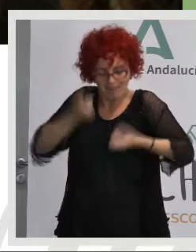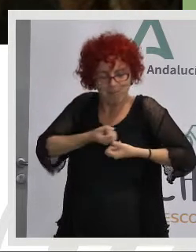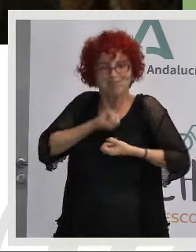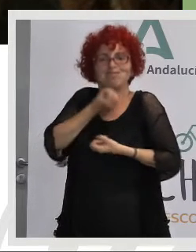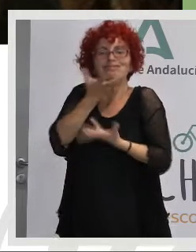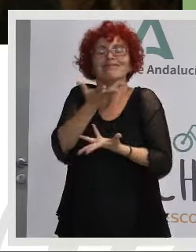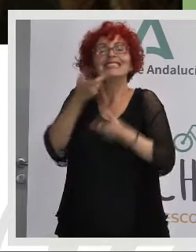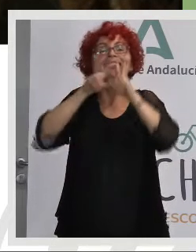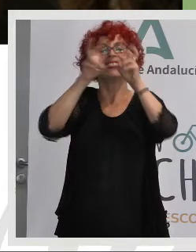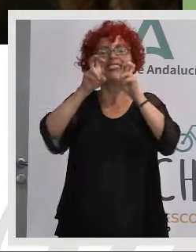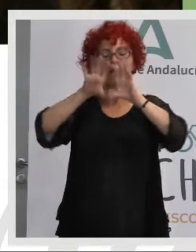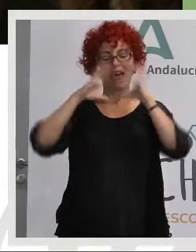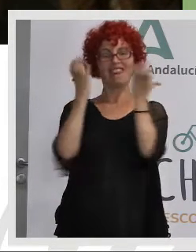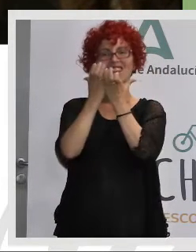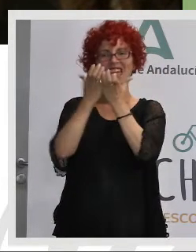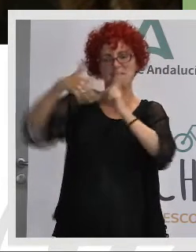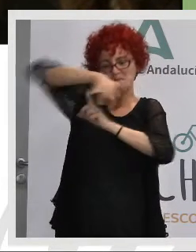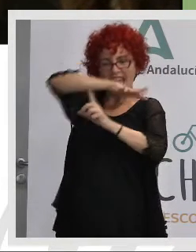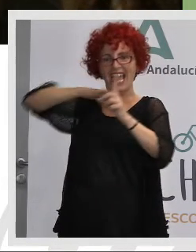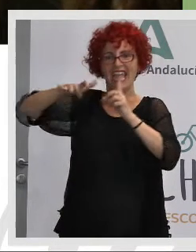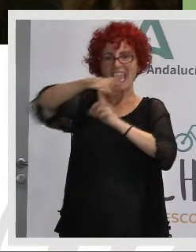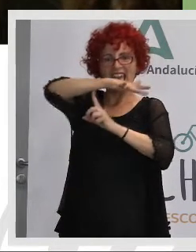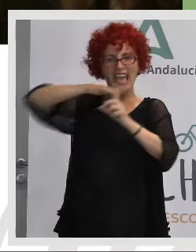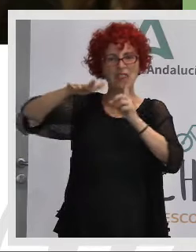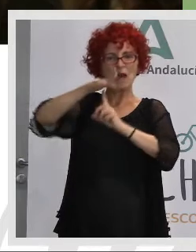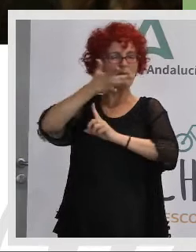y en este caso en la movilidad, una movilidad sostenible. Nada más y muchas gracias.